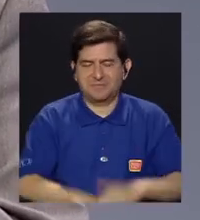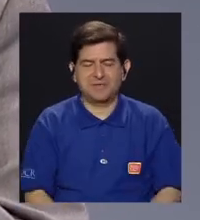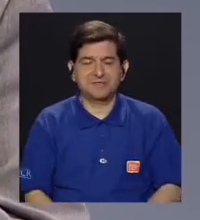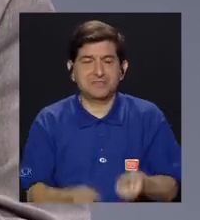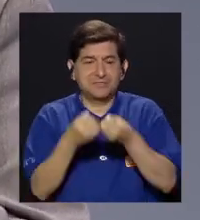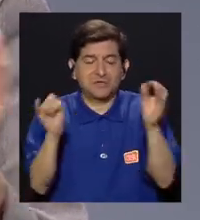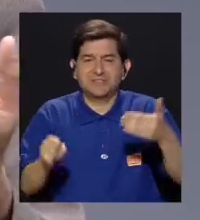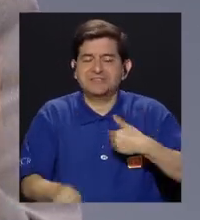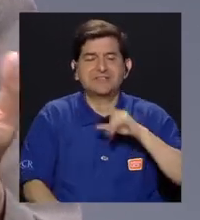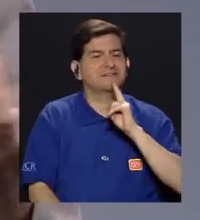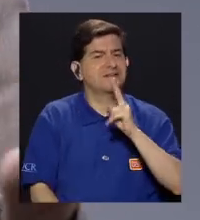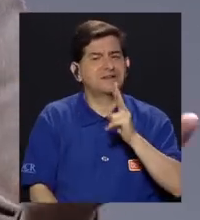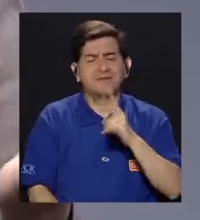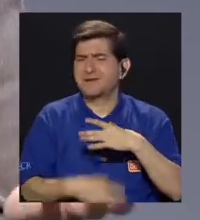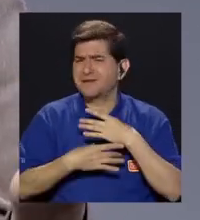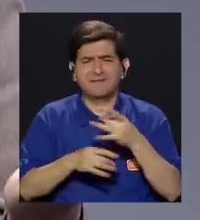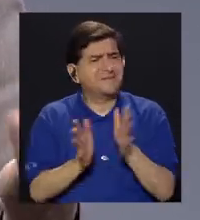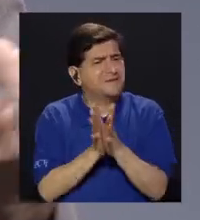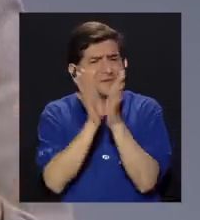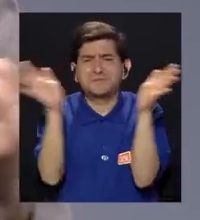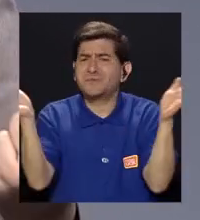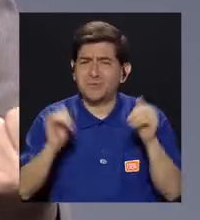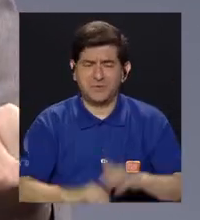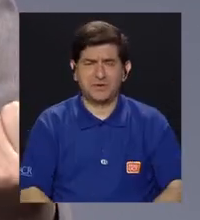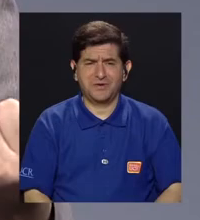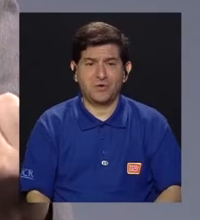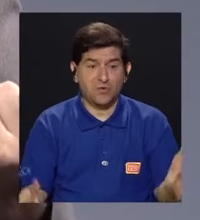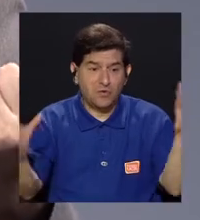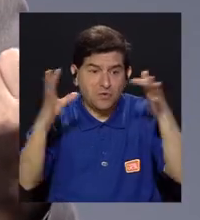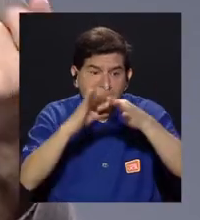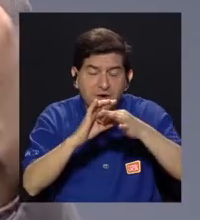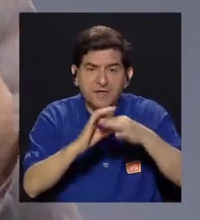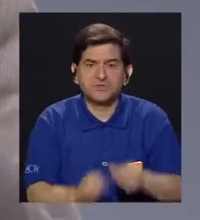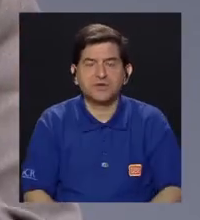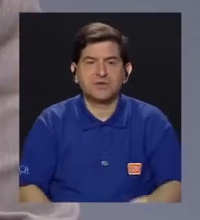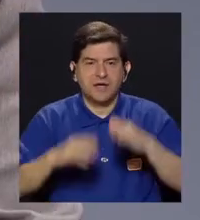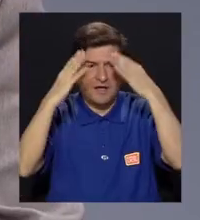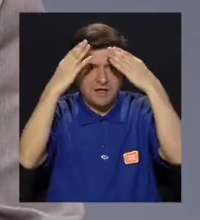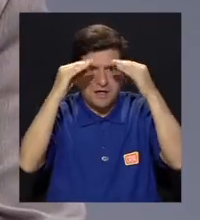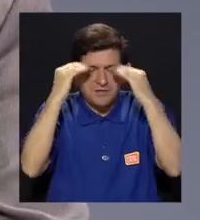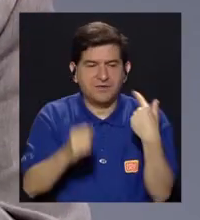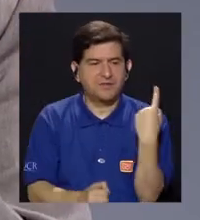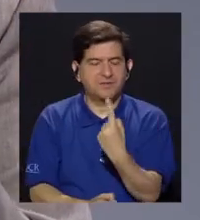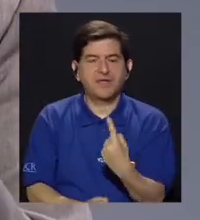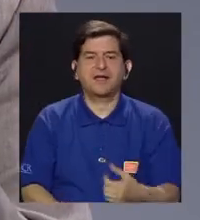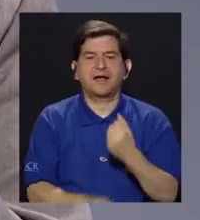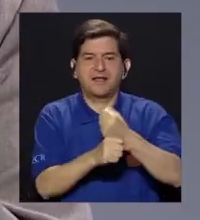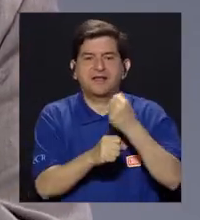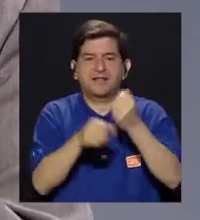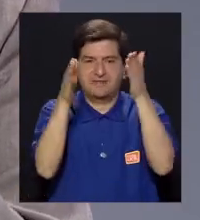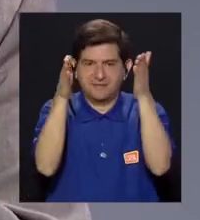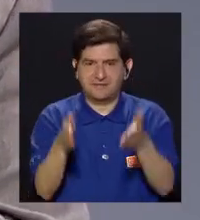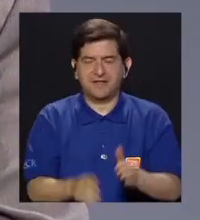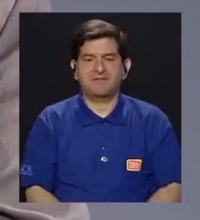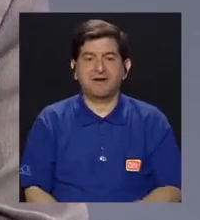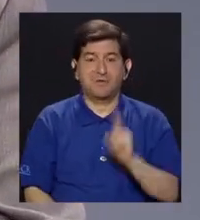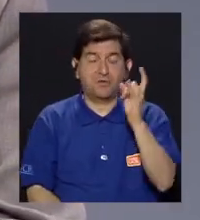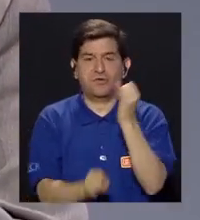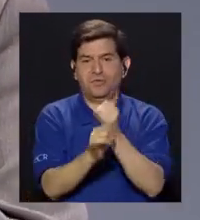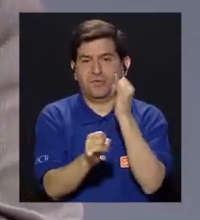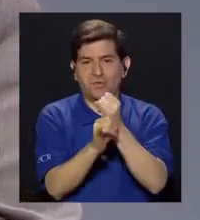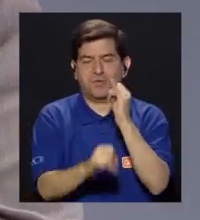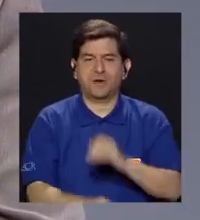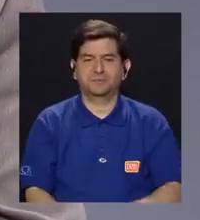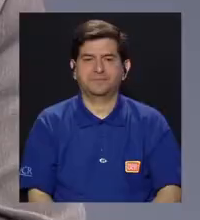y sin que exista realmente un interés público sobre todos los datos de cada uno de los empleados que